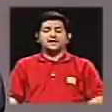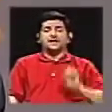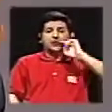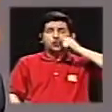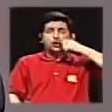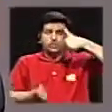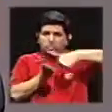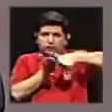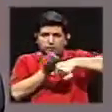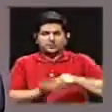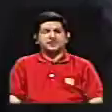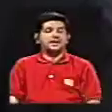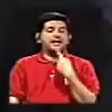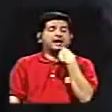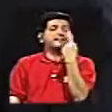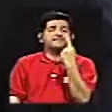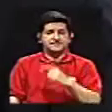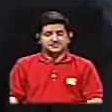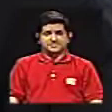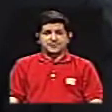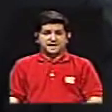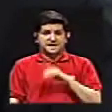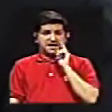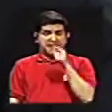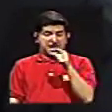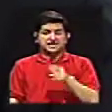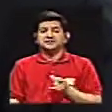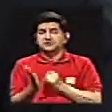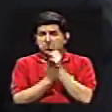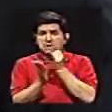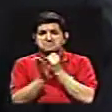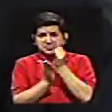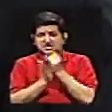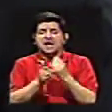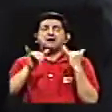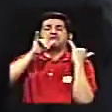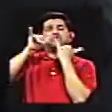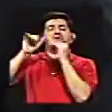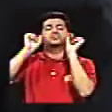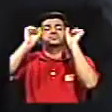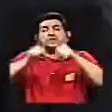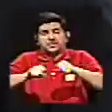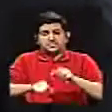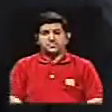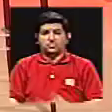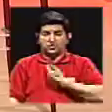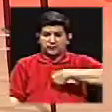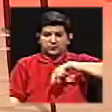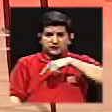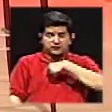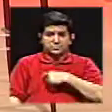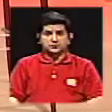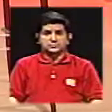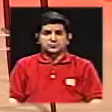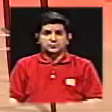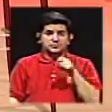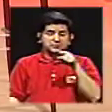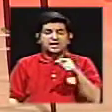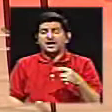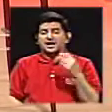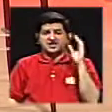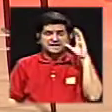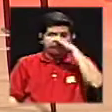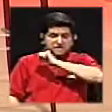Electoral. Entonces, cuando se dice que eso es investigable o denunciable, lo que se muestra es un